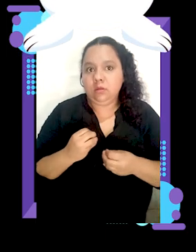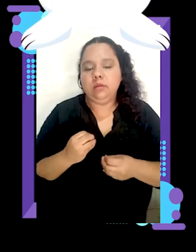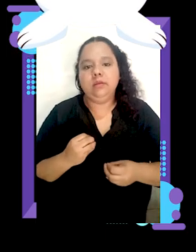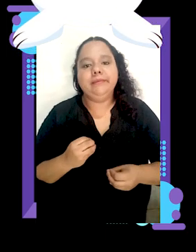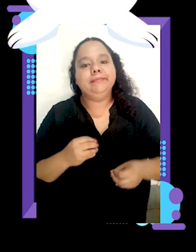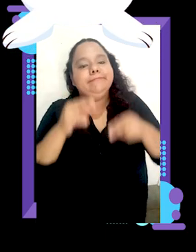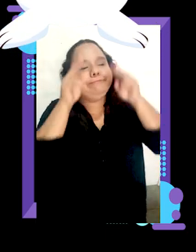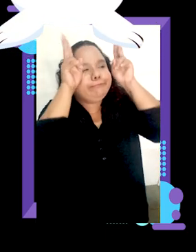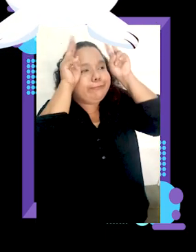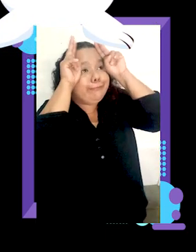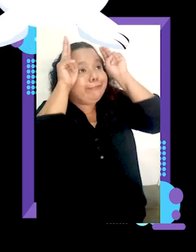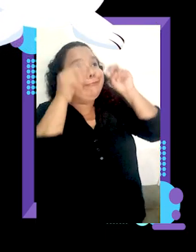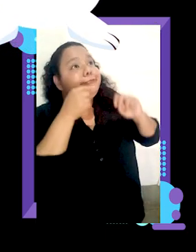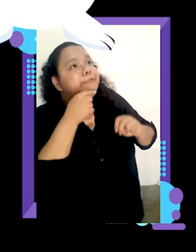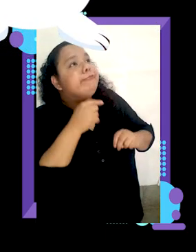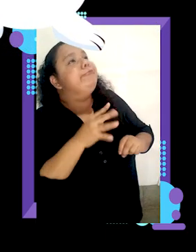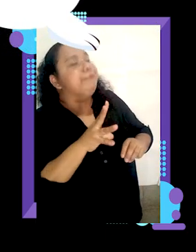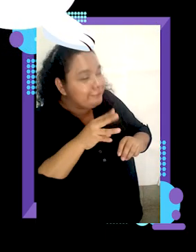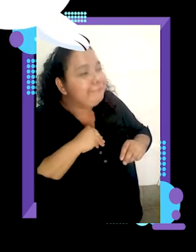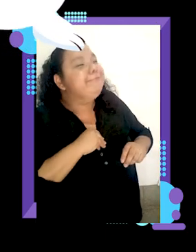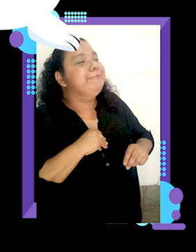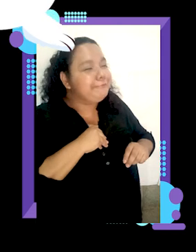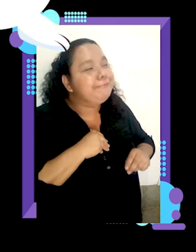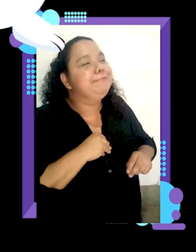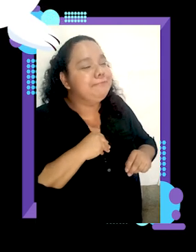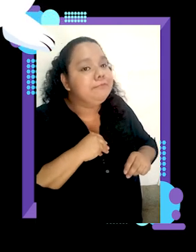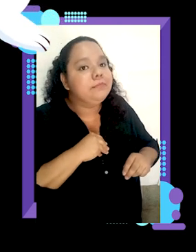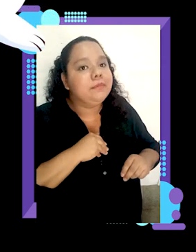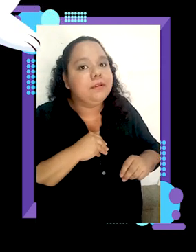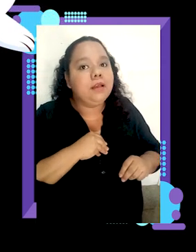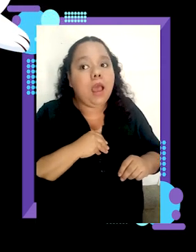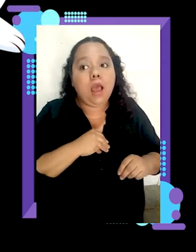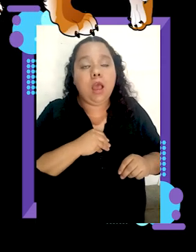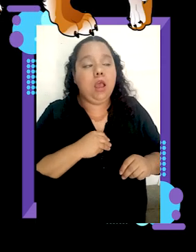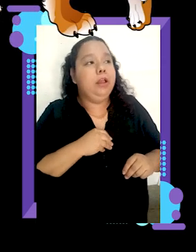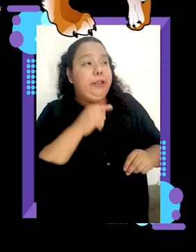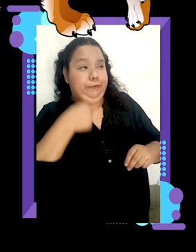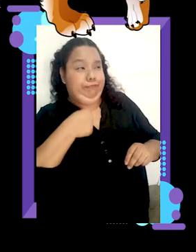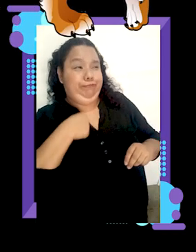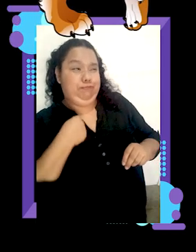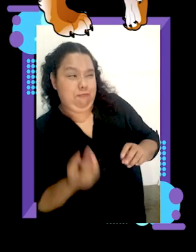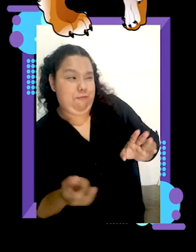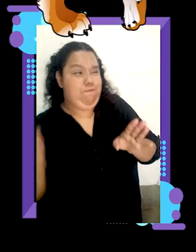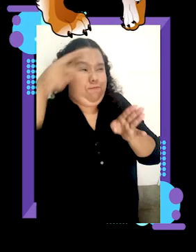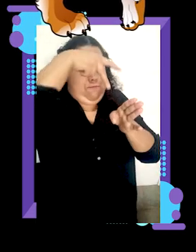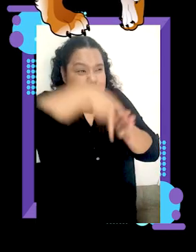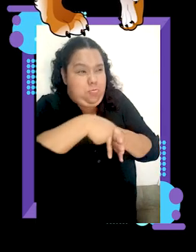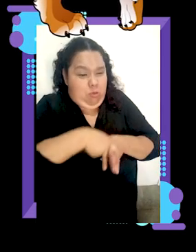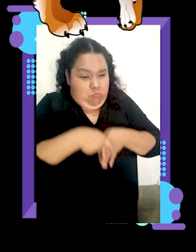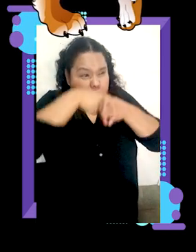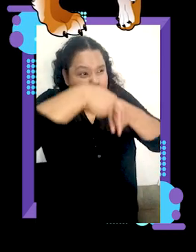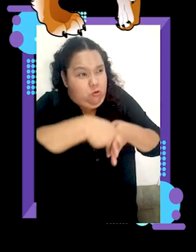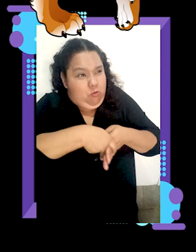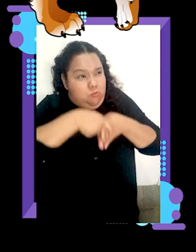tío conejo aceptó. De repente le dijo que se iba a montar en su lomo para que lo llevaran y